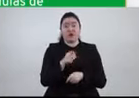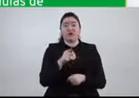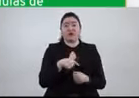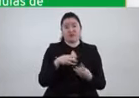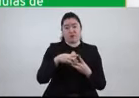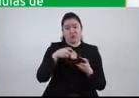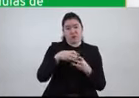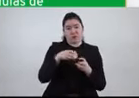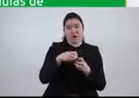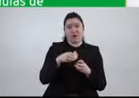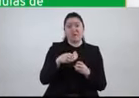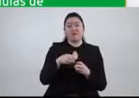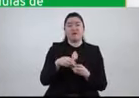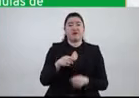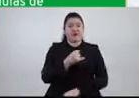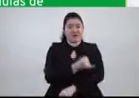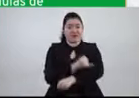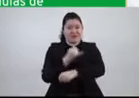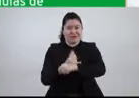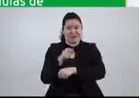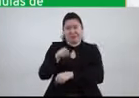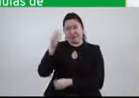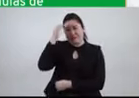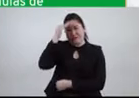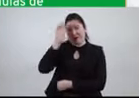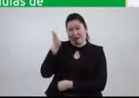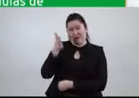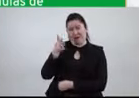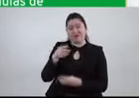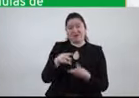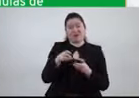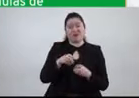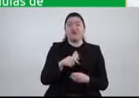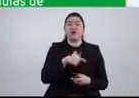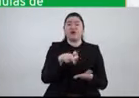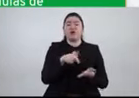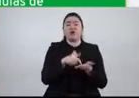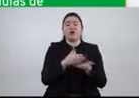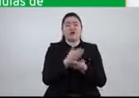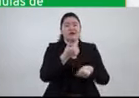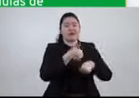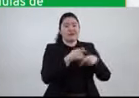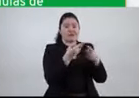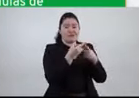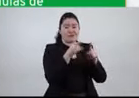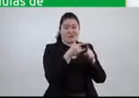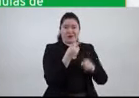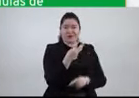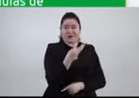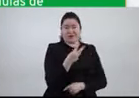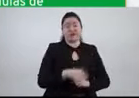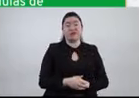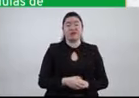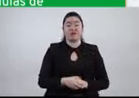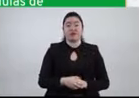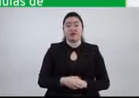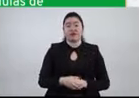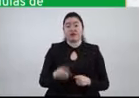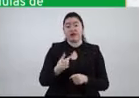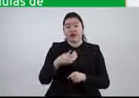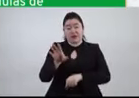Autónoma Metropolitana de Iztapalapa, como ya conocemos, entrada por la caseta número 3, la sede de Servicios